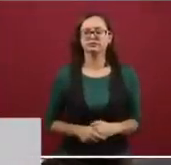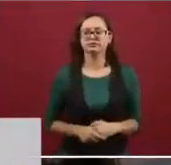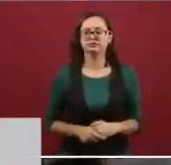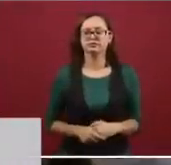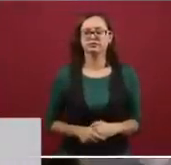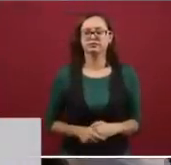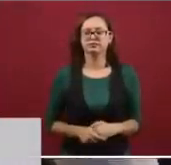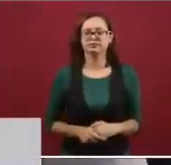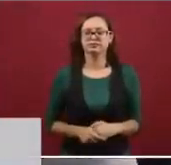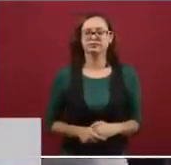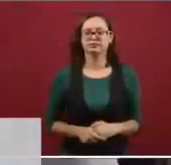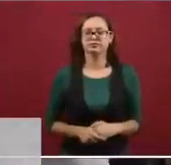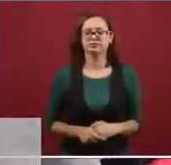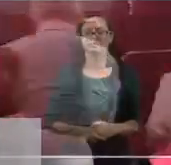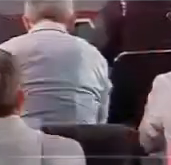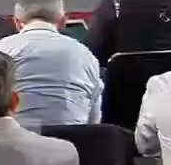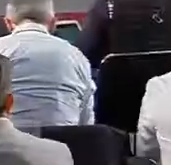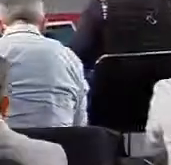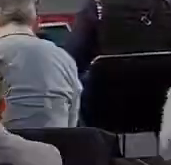Mañana.